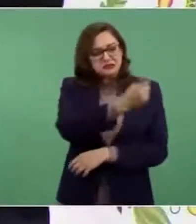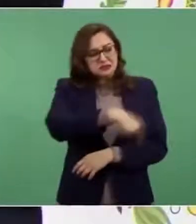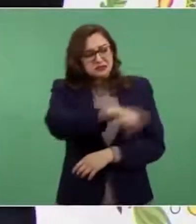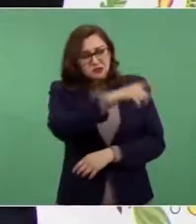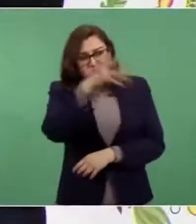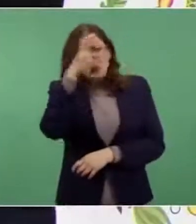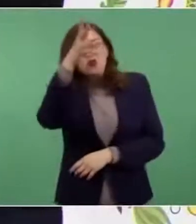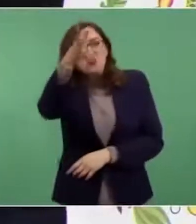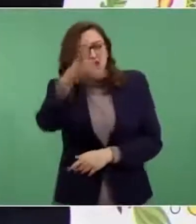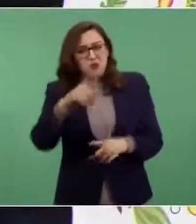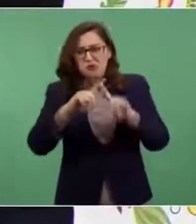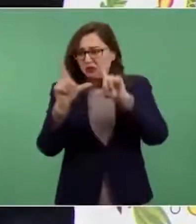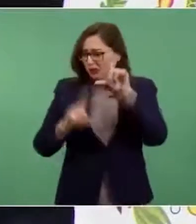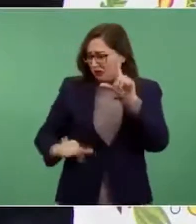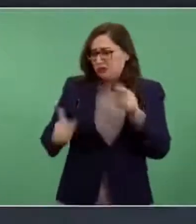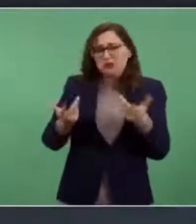clave